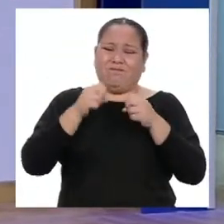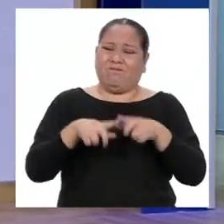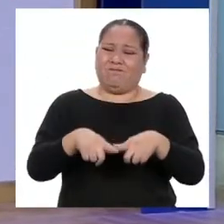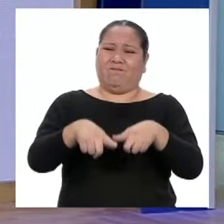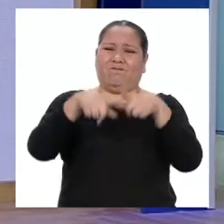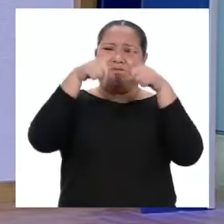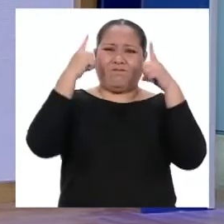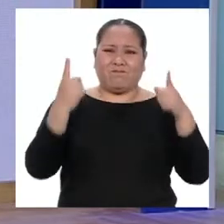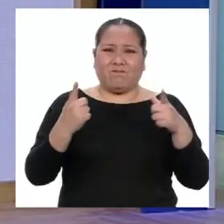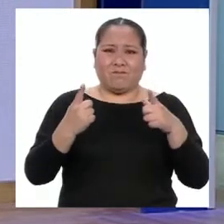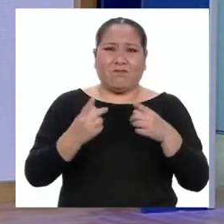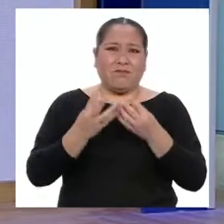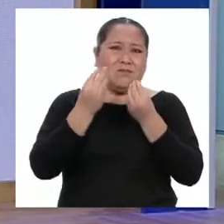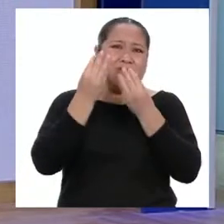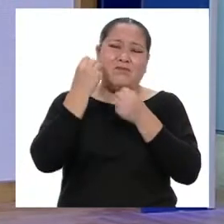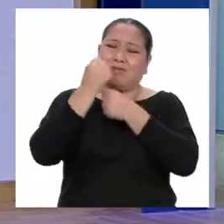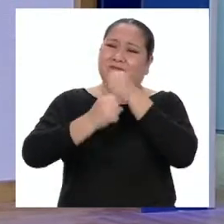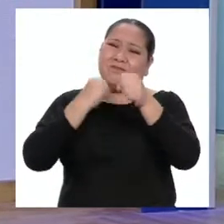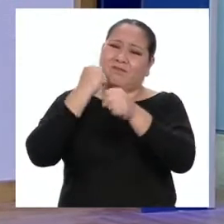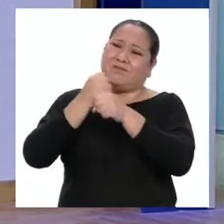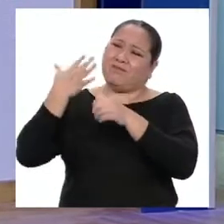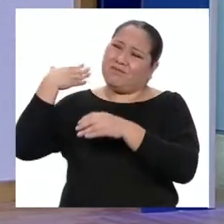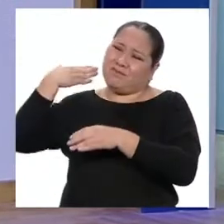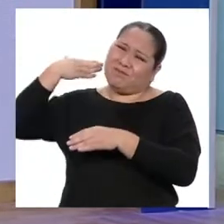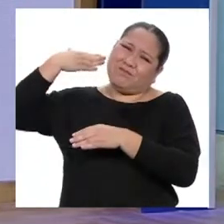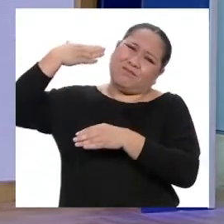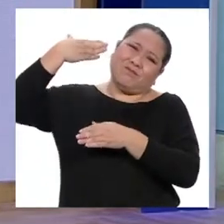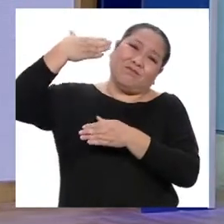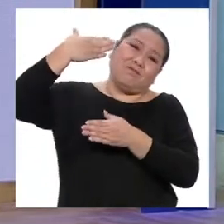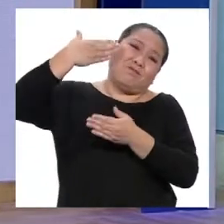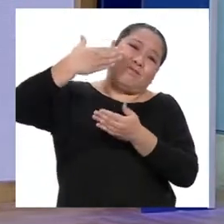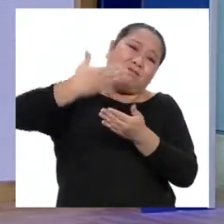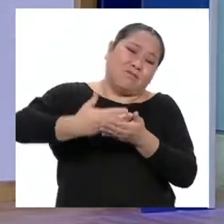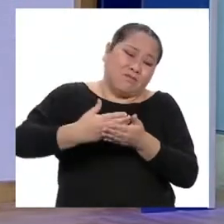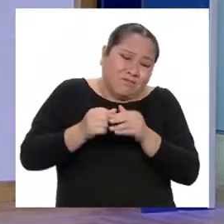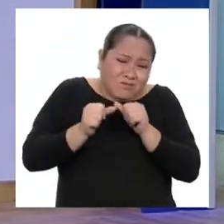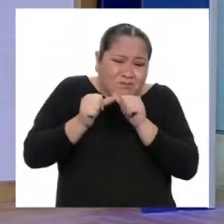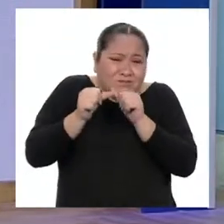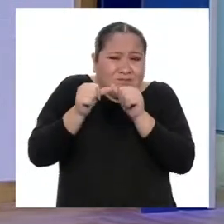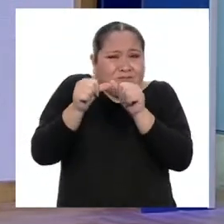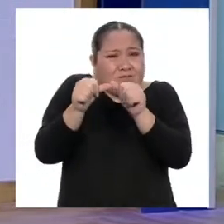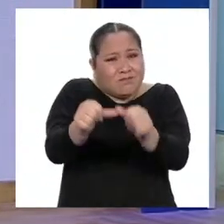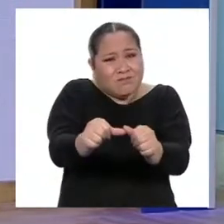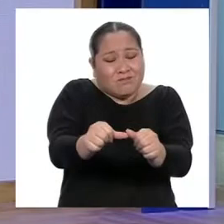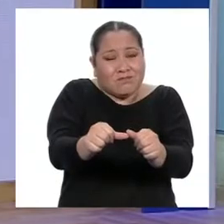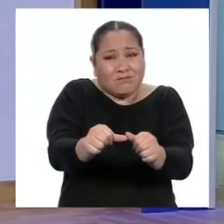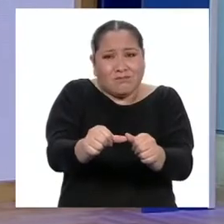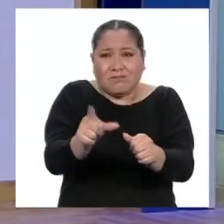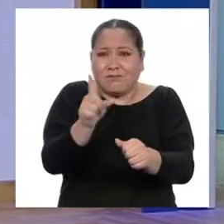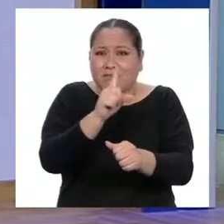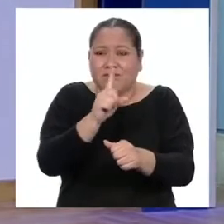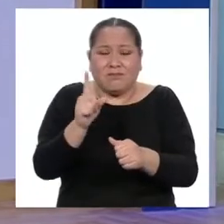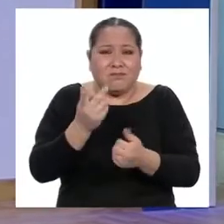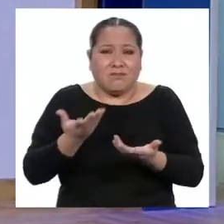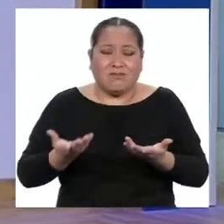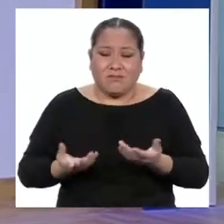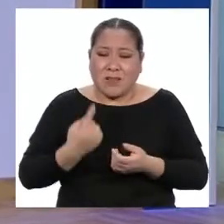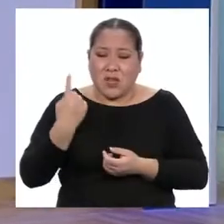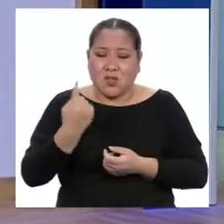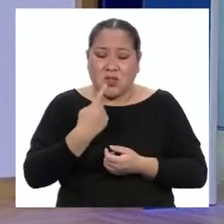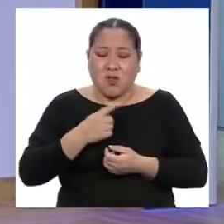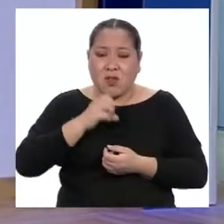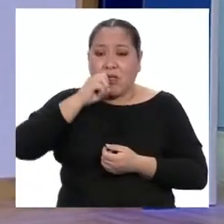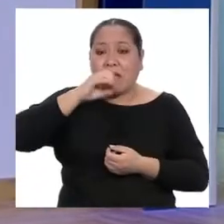y que han pasado tantos años y sigue ahí. Siento que no basta con leer y hablar sobre